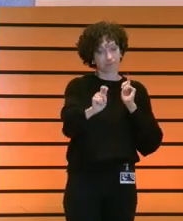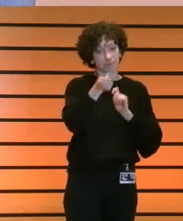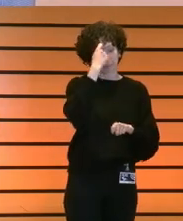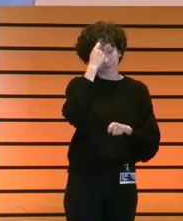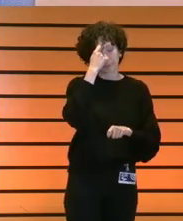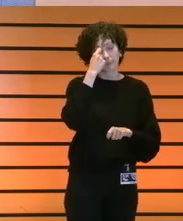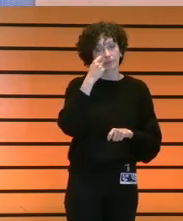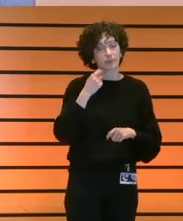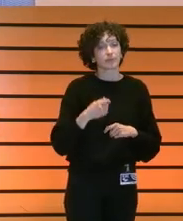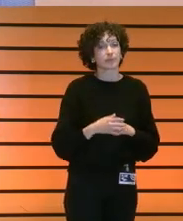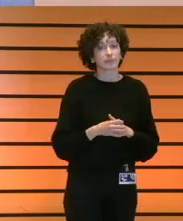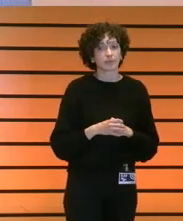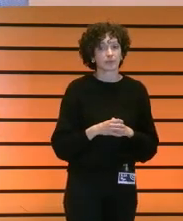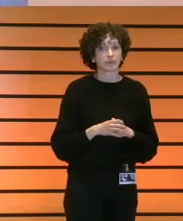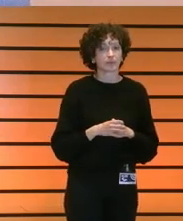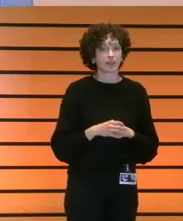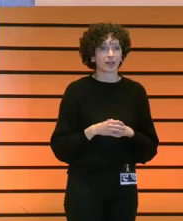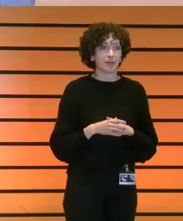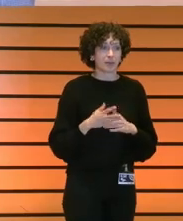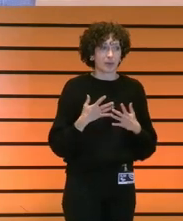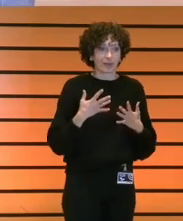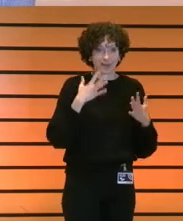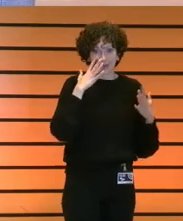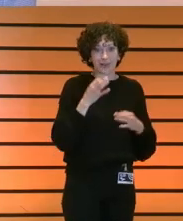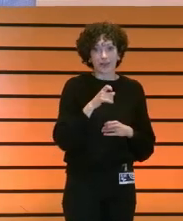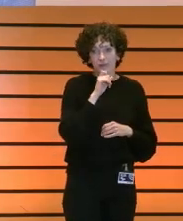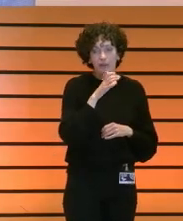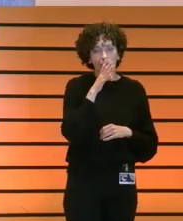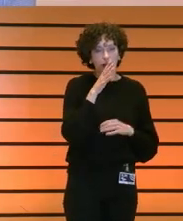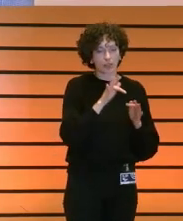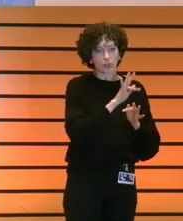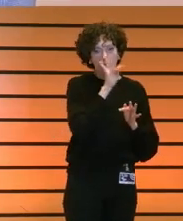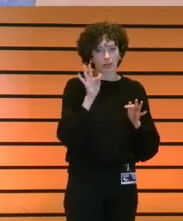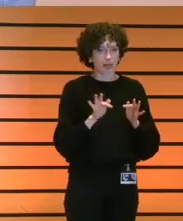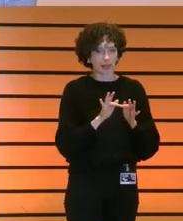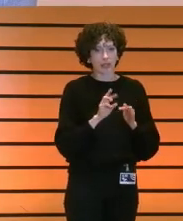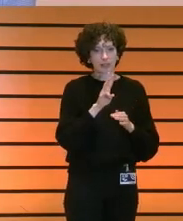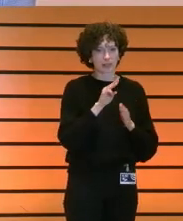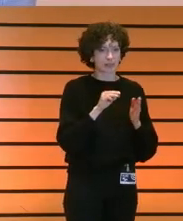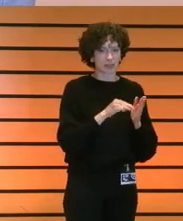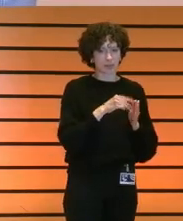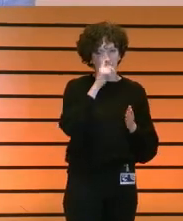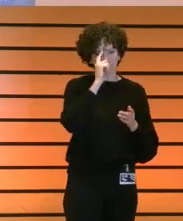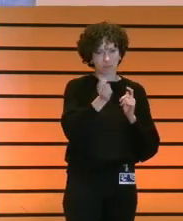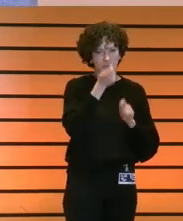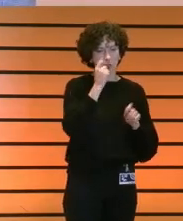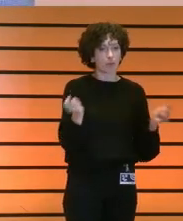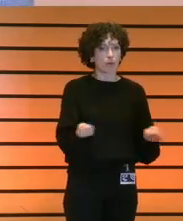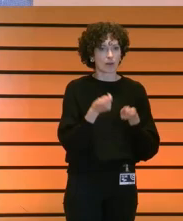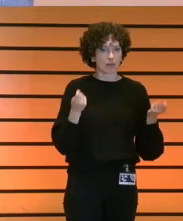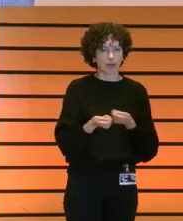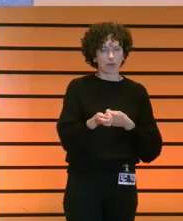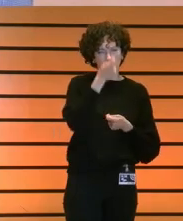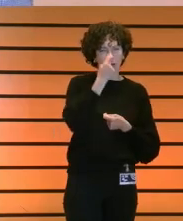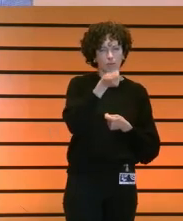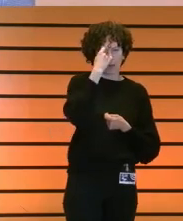profundo de nuestra ser, pero es muy difícil, porque al cabo del día recibimos más de 3.000 impactos publicitarios o que tratan de llamarnos